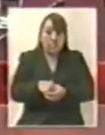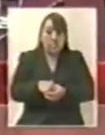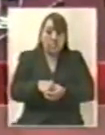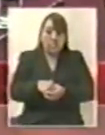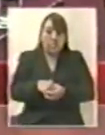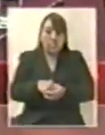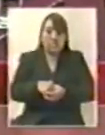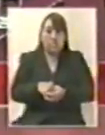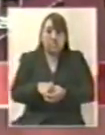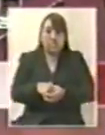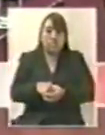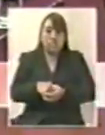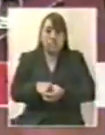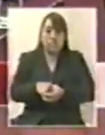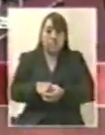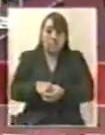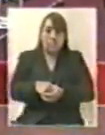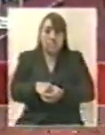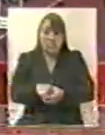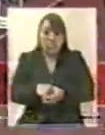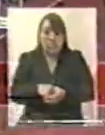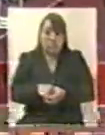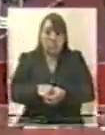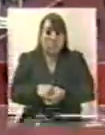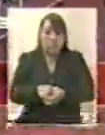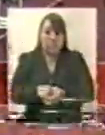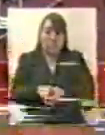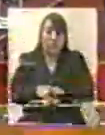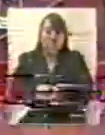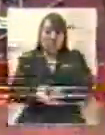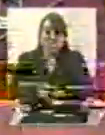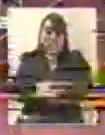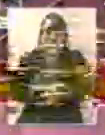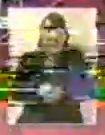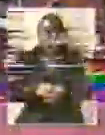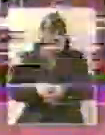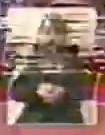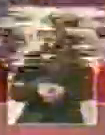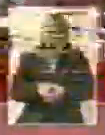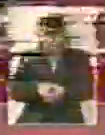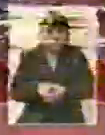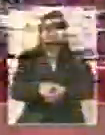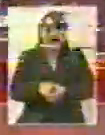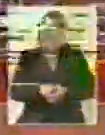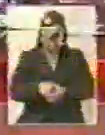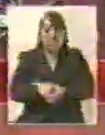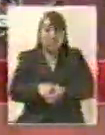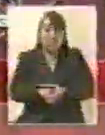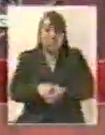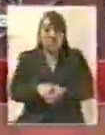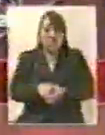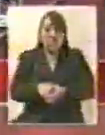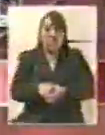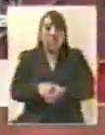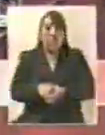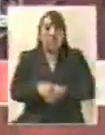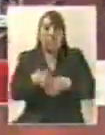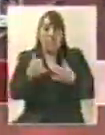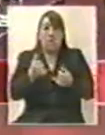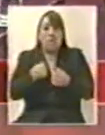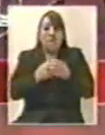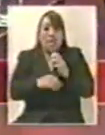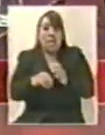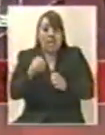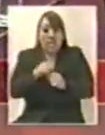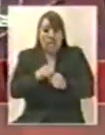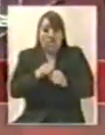lugar, las alianzas electorales que también se producen en muchos casos. Alianzas obviamente electorales no en todos, que también se producen para en muchos poder